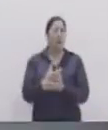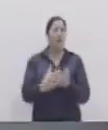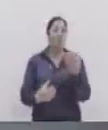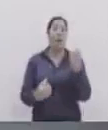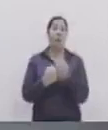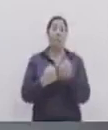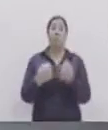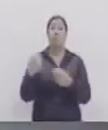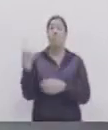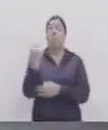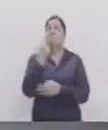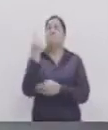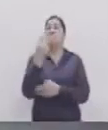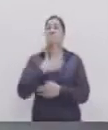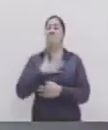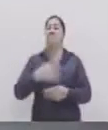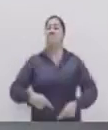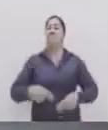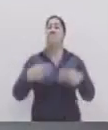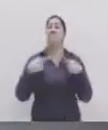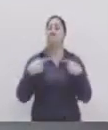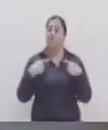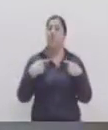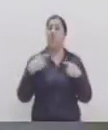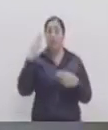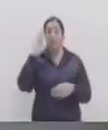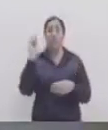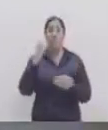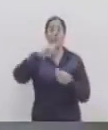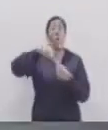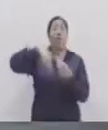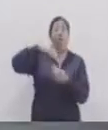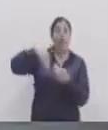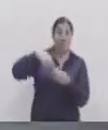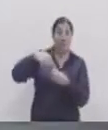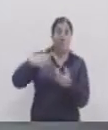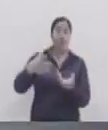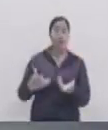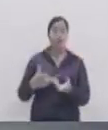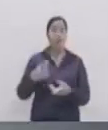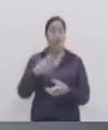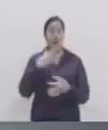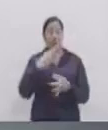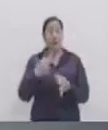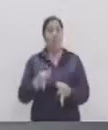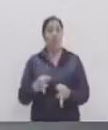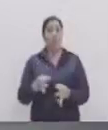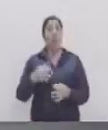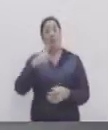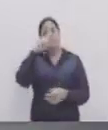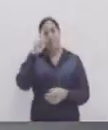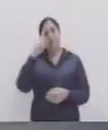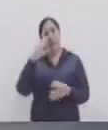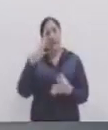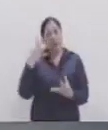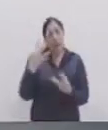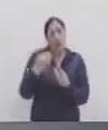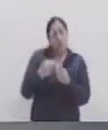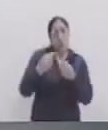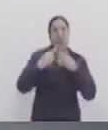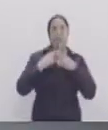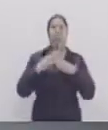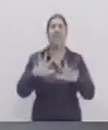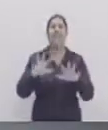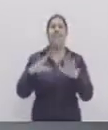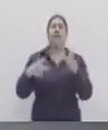algo fundamental en nuestras vidas, ¿verdad? Y sobre todo pues con la familia. Es lo ideal empezar a trabajar esa red de